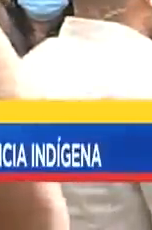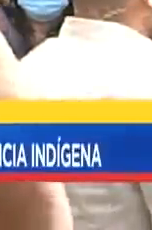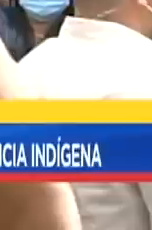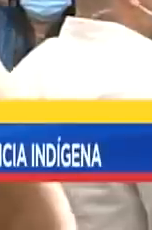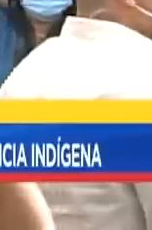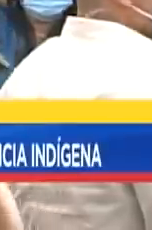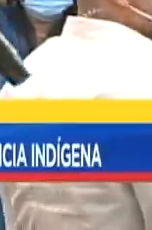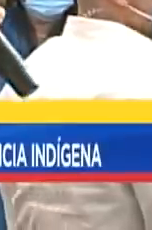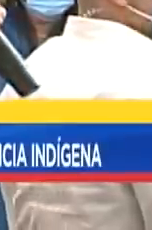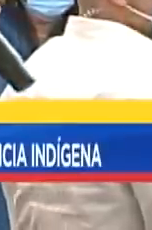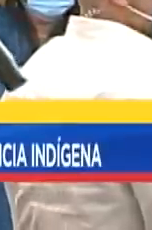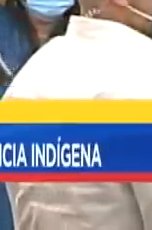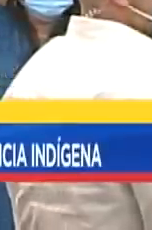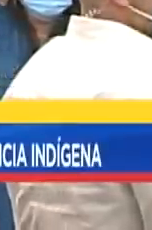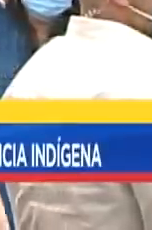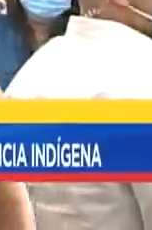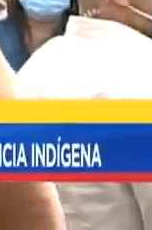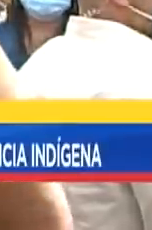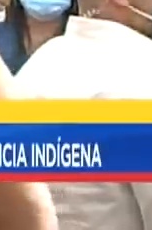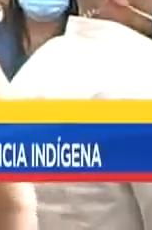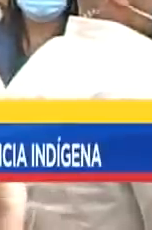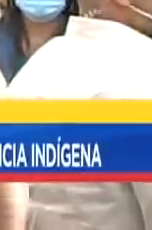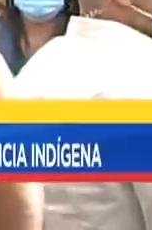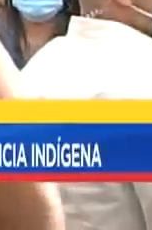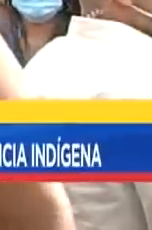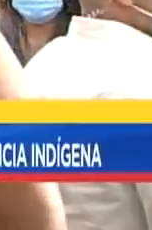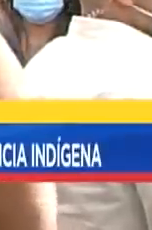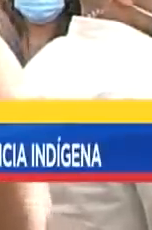todos los pueblos del territorio venezolano.